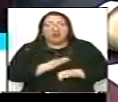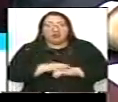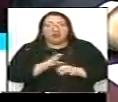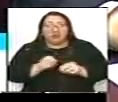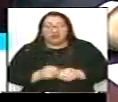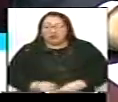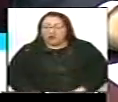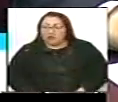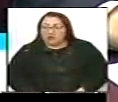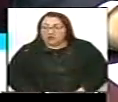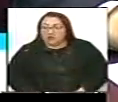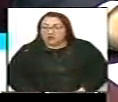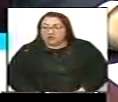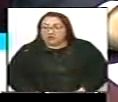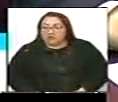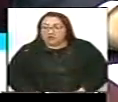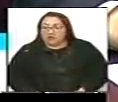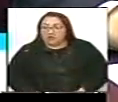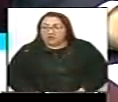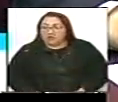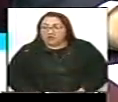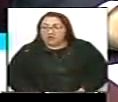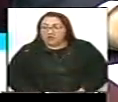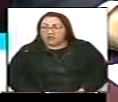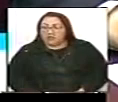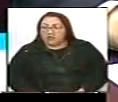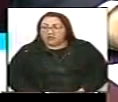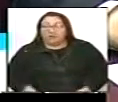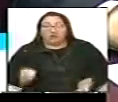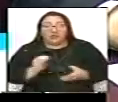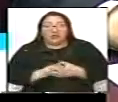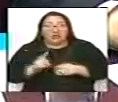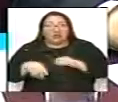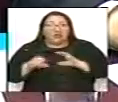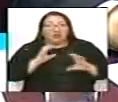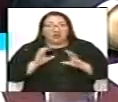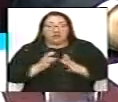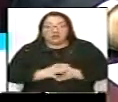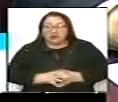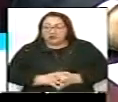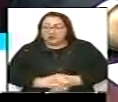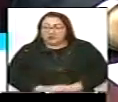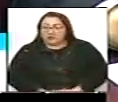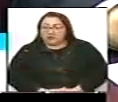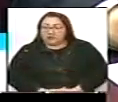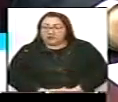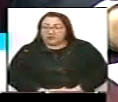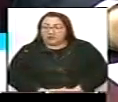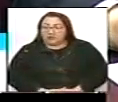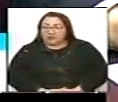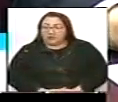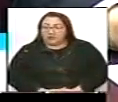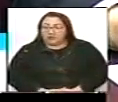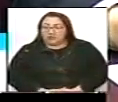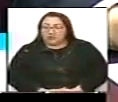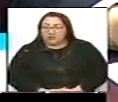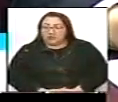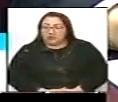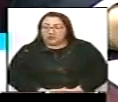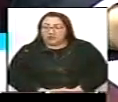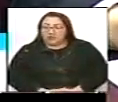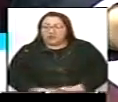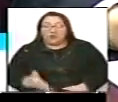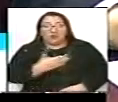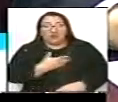etcétera, y el extremo, poner acá en esta discusión a la presidenta del partido,